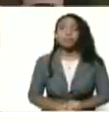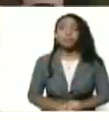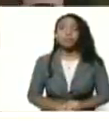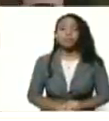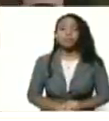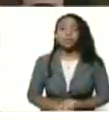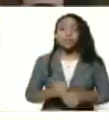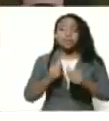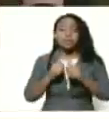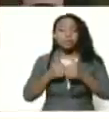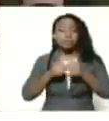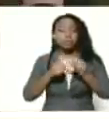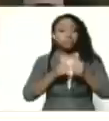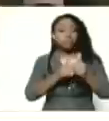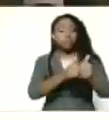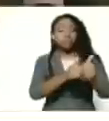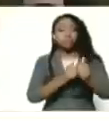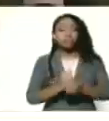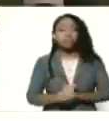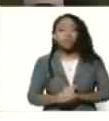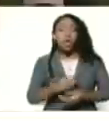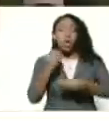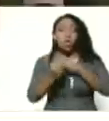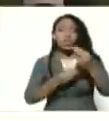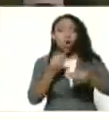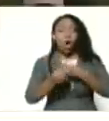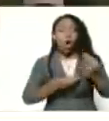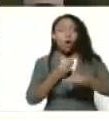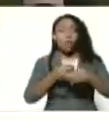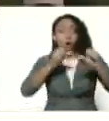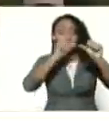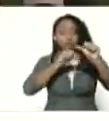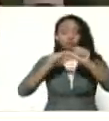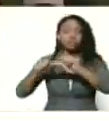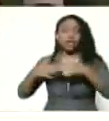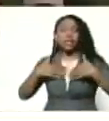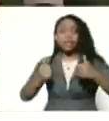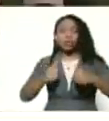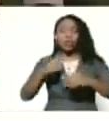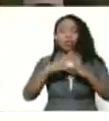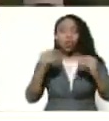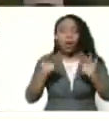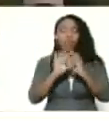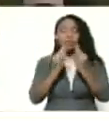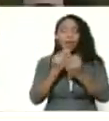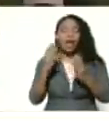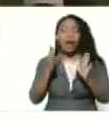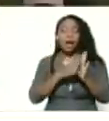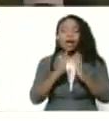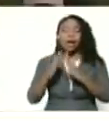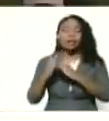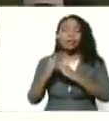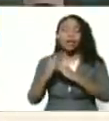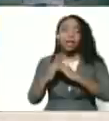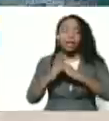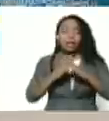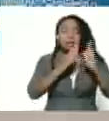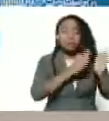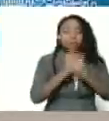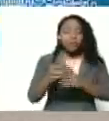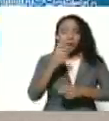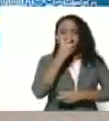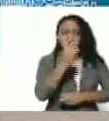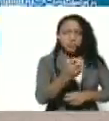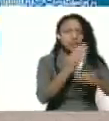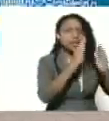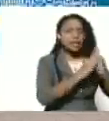El seguimiento, cómo está la salud de todos los miembros del hogar. Organizar la visita casa por casa que